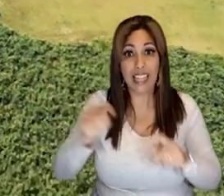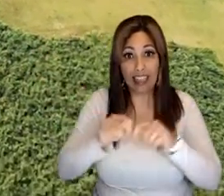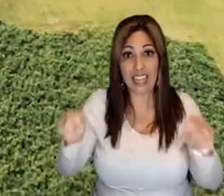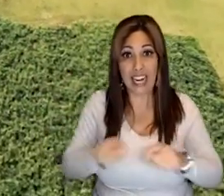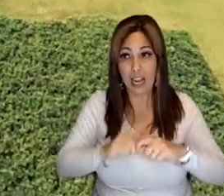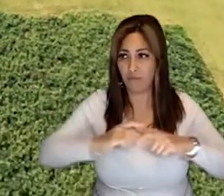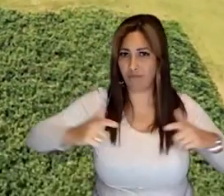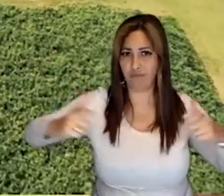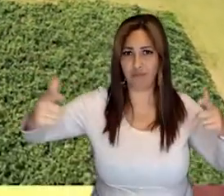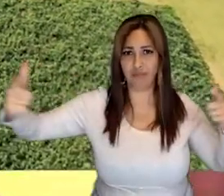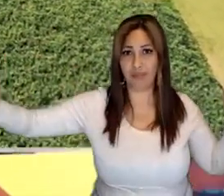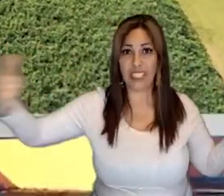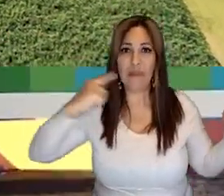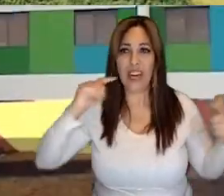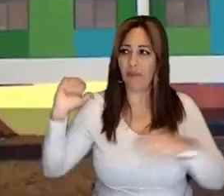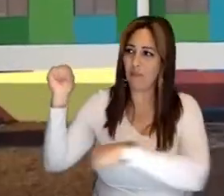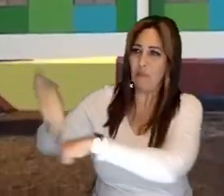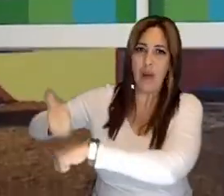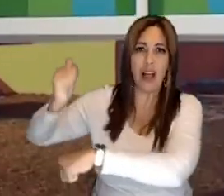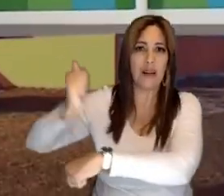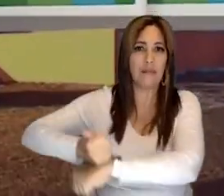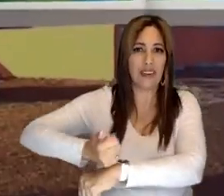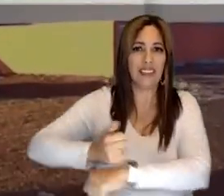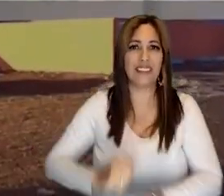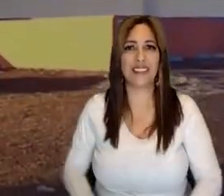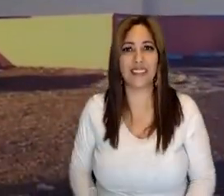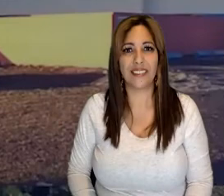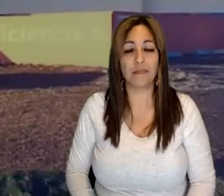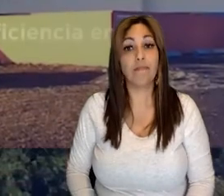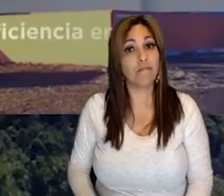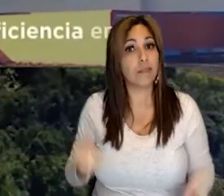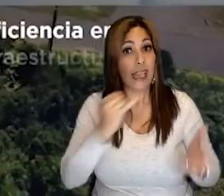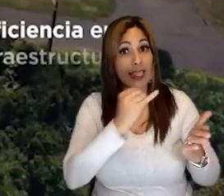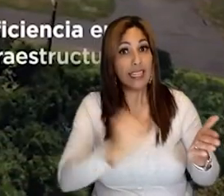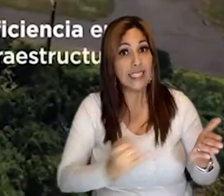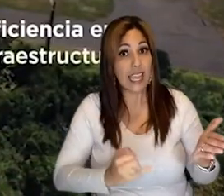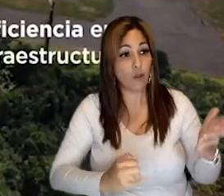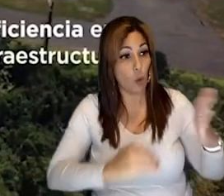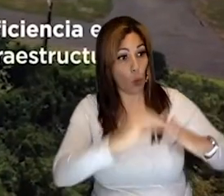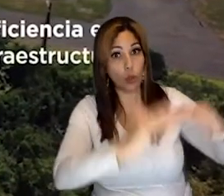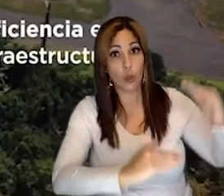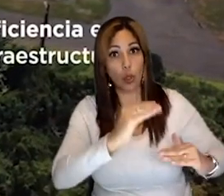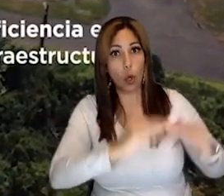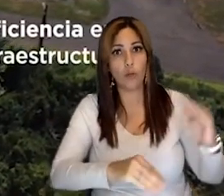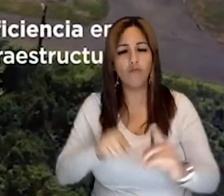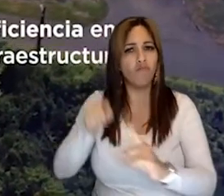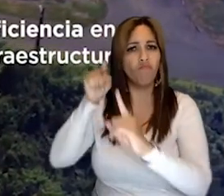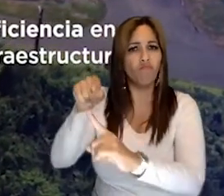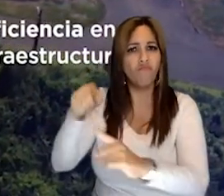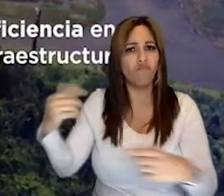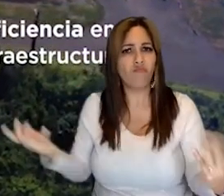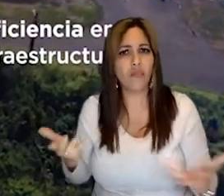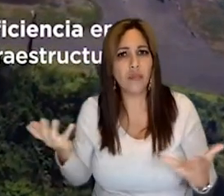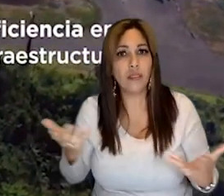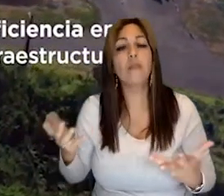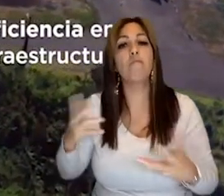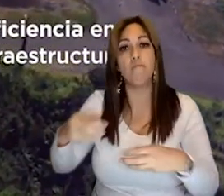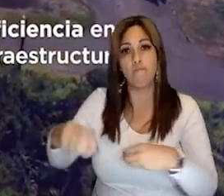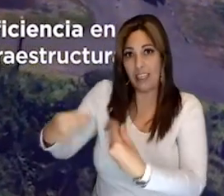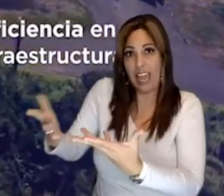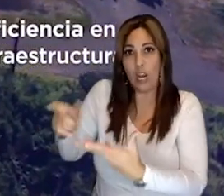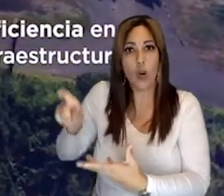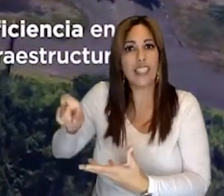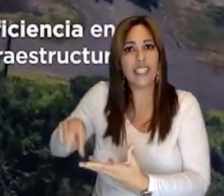los terrenos a desarrollarse en Roosevelt Roads. El diseño y la construcción van dirigidos a proveer la